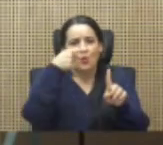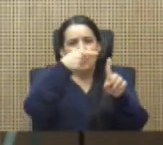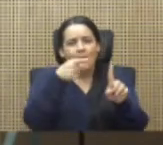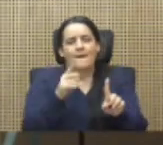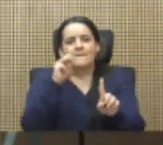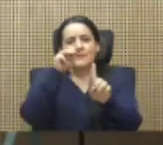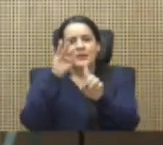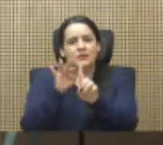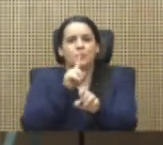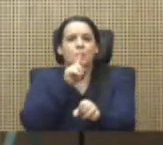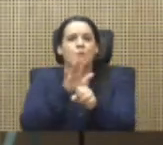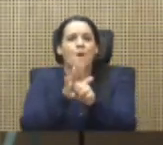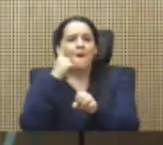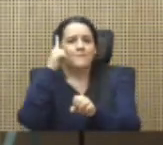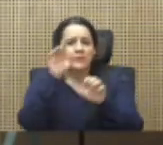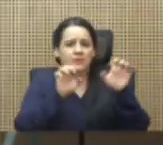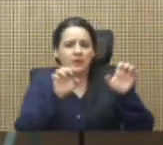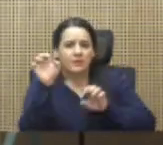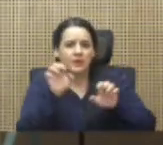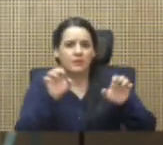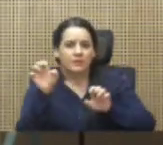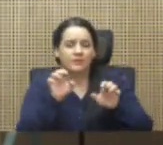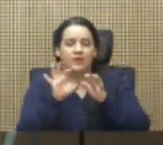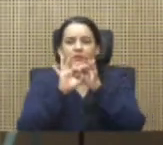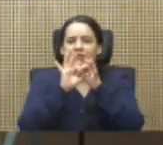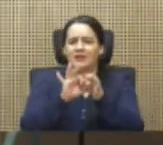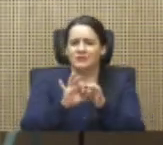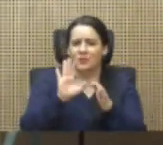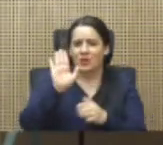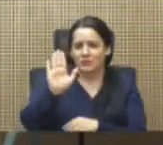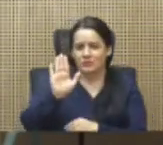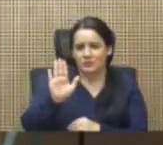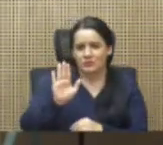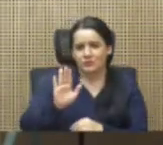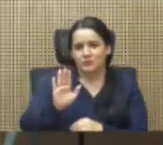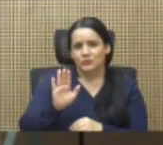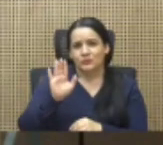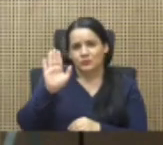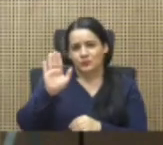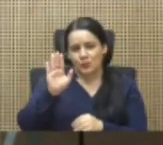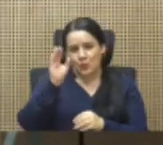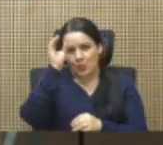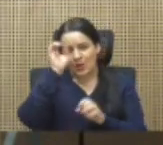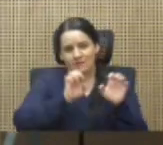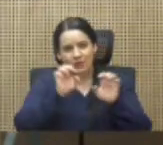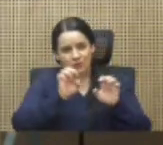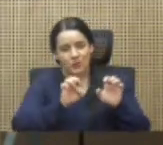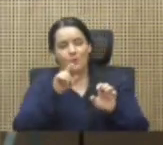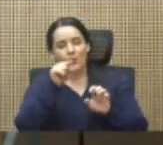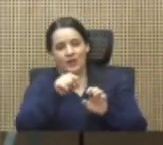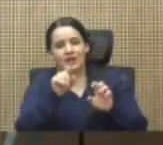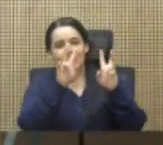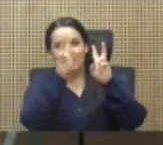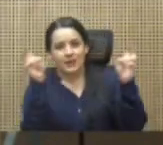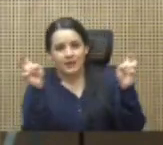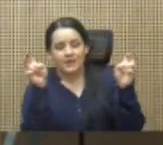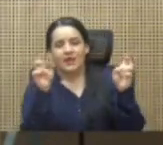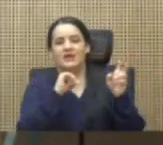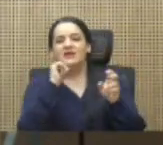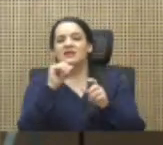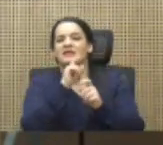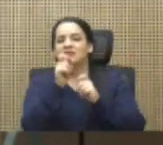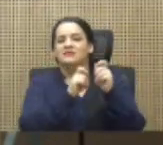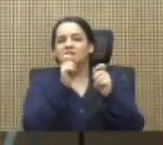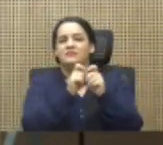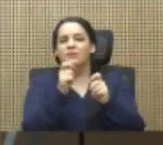evaluación. Su afirmación sobre el tema es tan inexacta como la propia ruta anunciada por su ministra. Solo